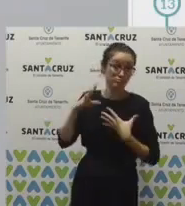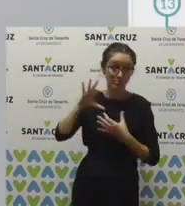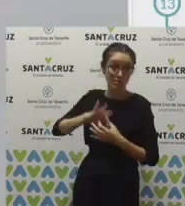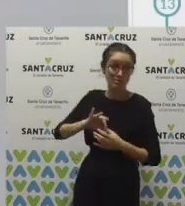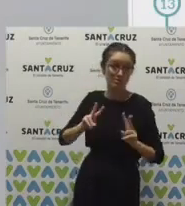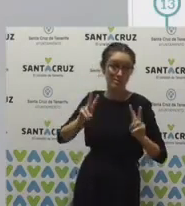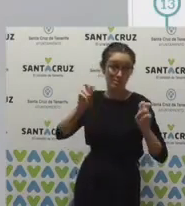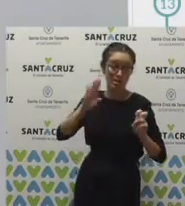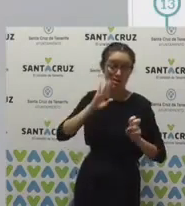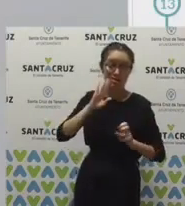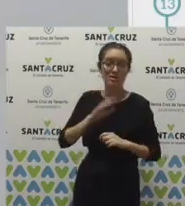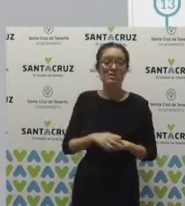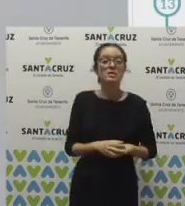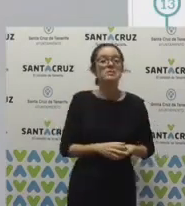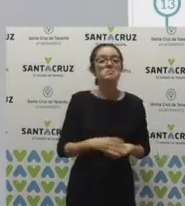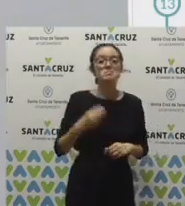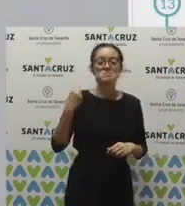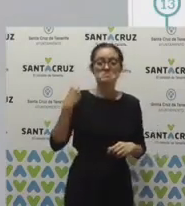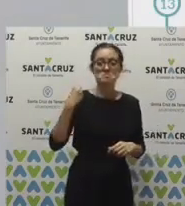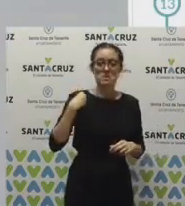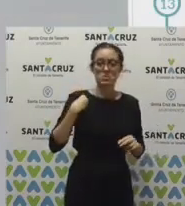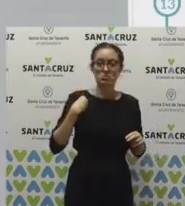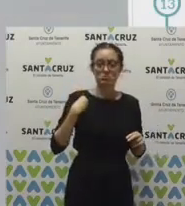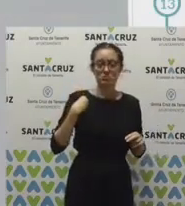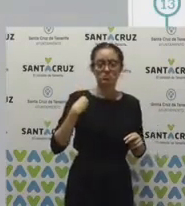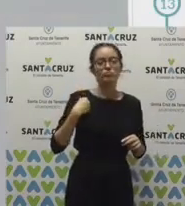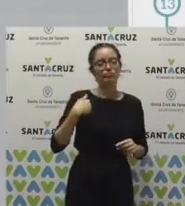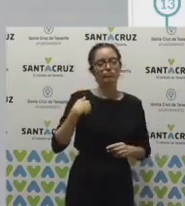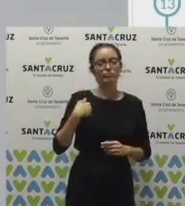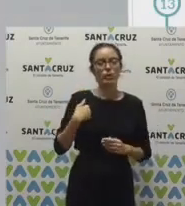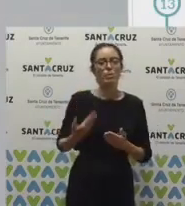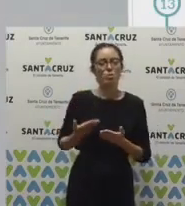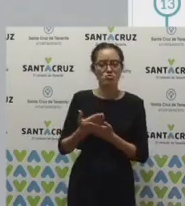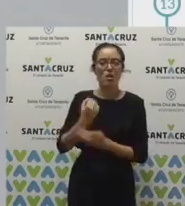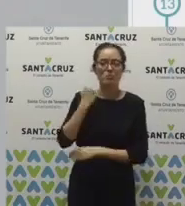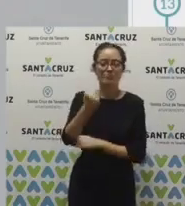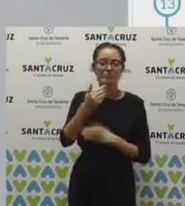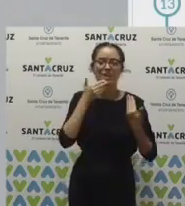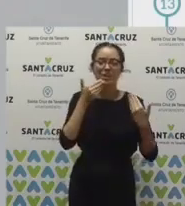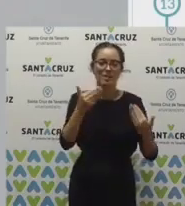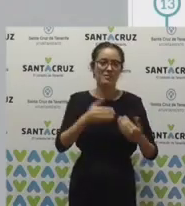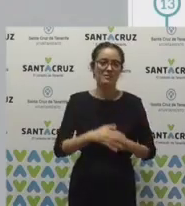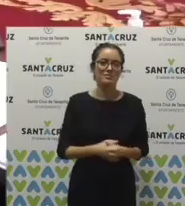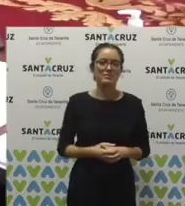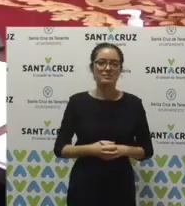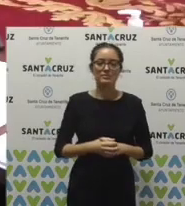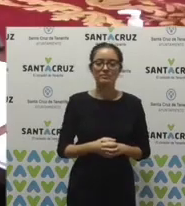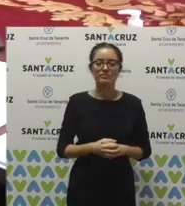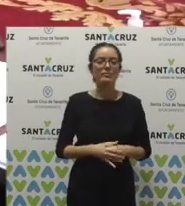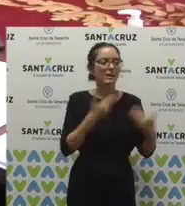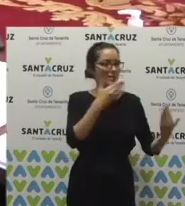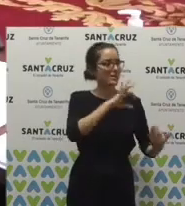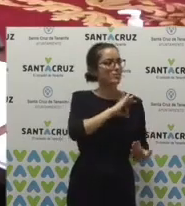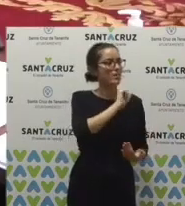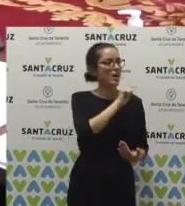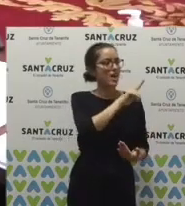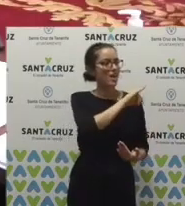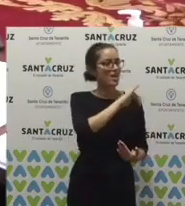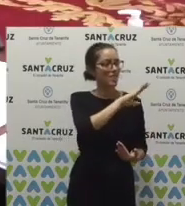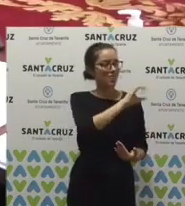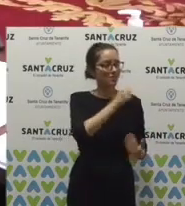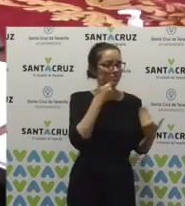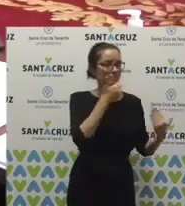como dijimos al principio el voto va a ser a favor gracias gracias doña alicia